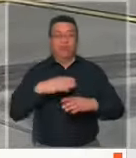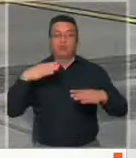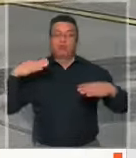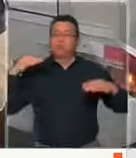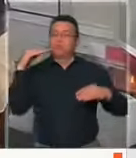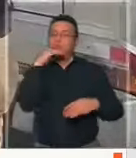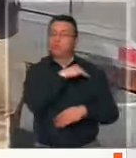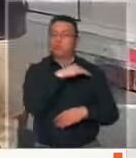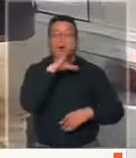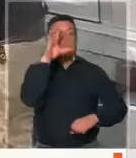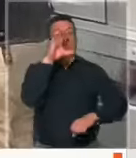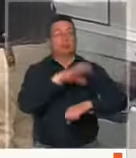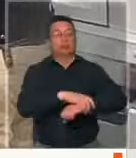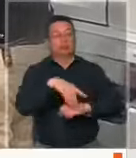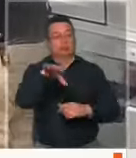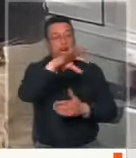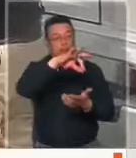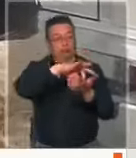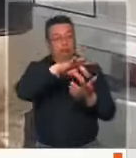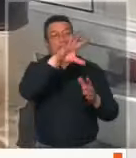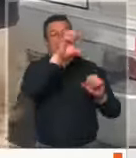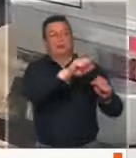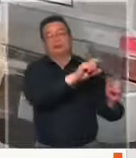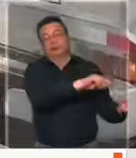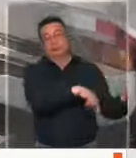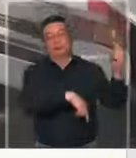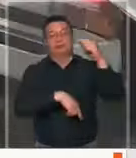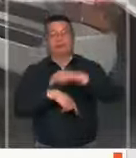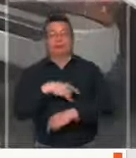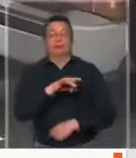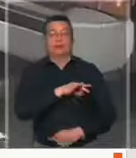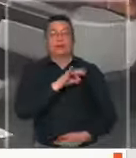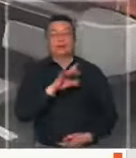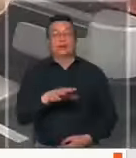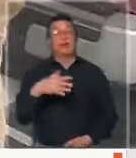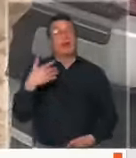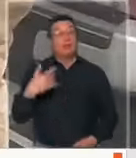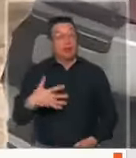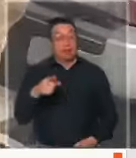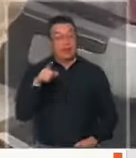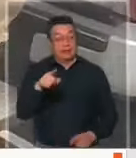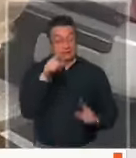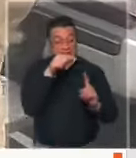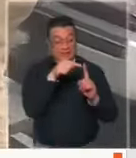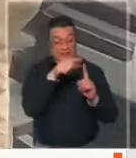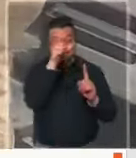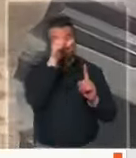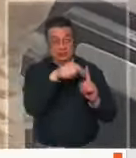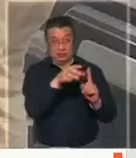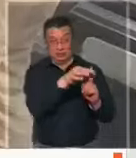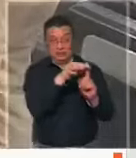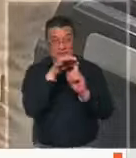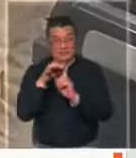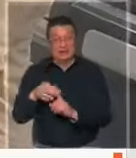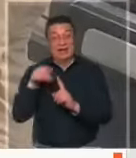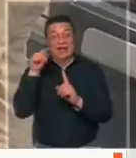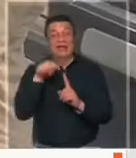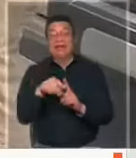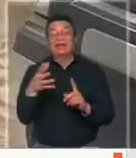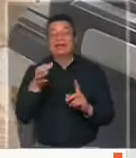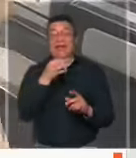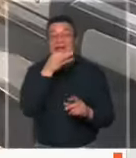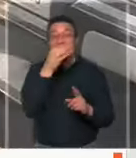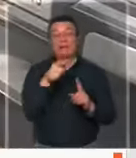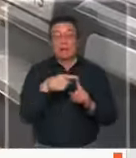poder lograr su ubicación y su extradición. Y también es interesante recordar que este sujeto, dentro del marco investigativo, lo que se señala es